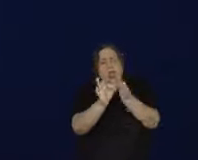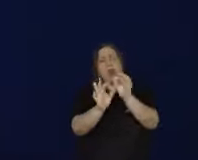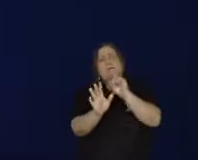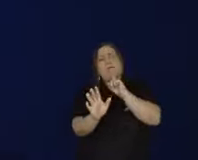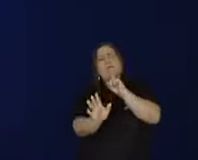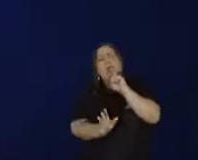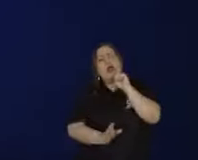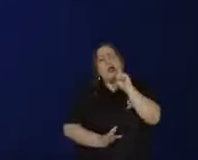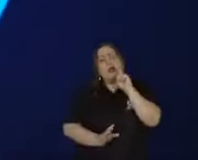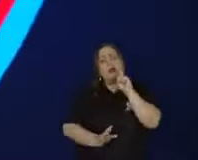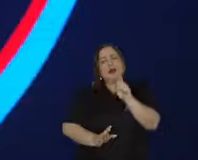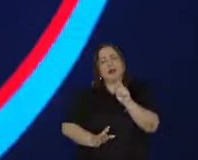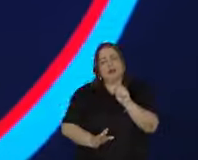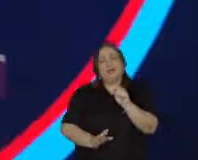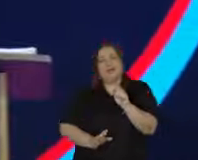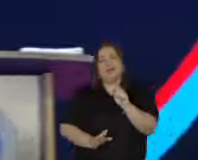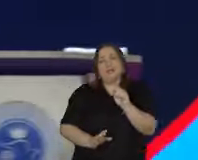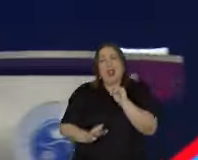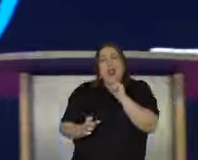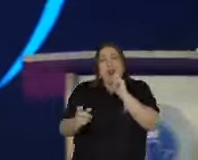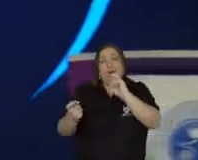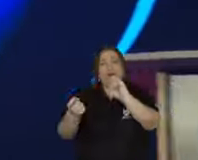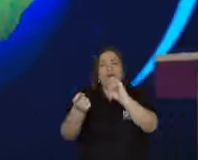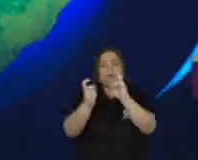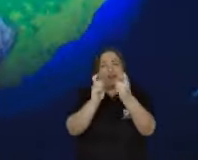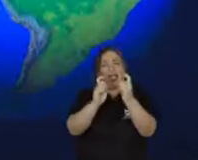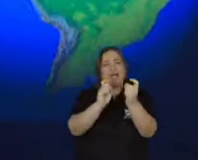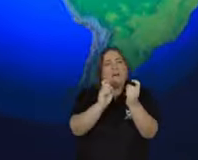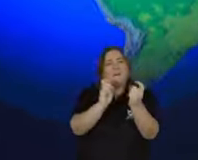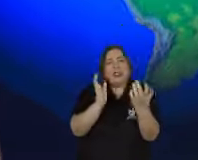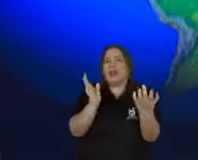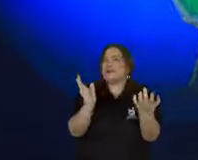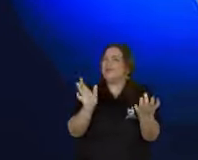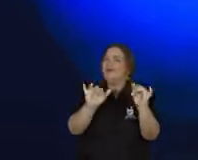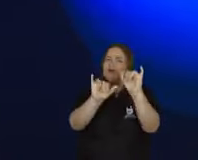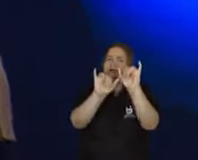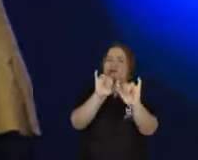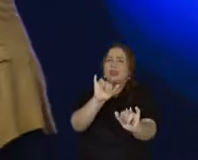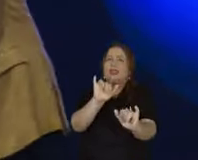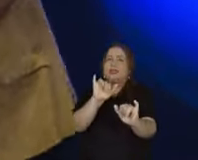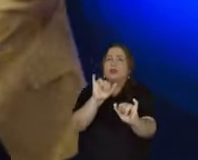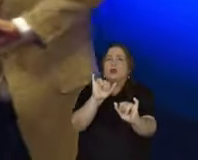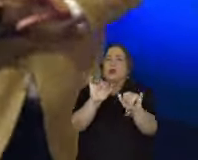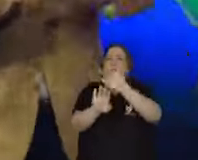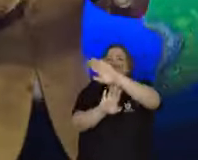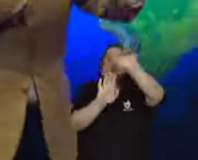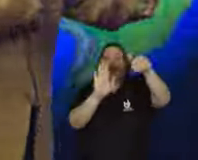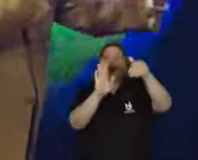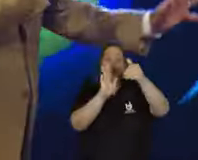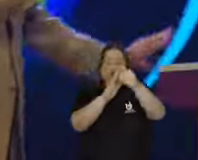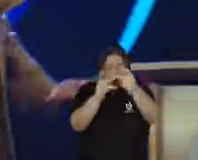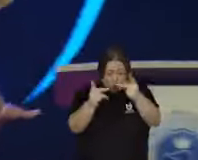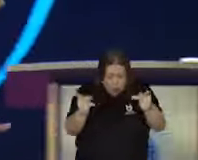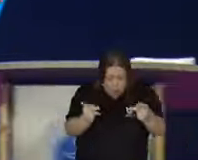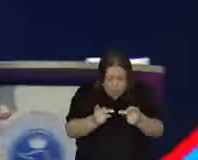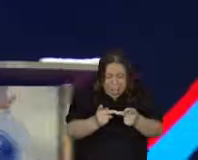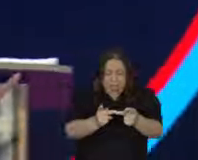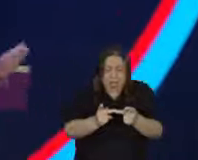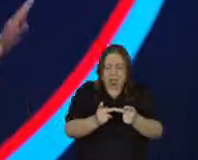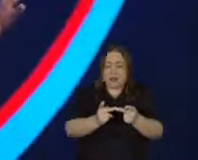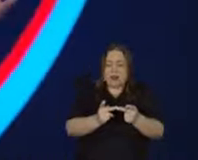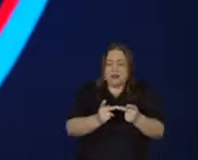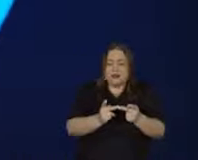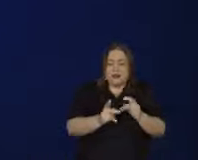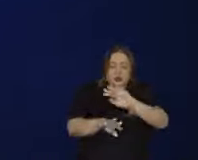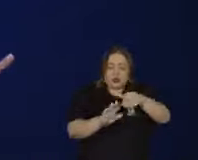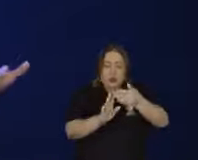verdadero, inconmovible, inmutable, omnipresente, omnisciente. Ese